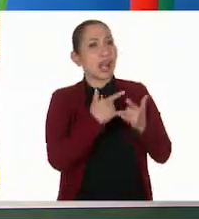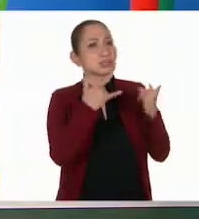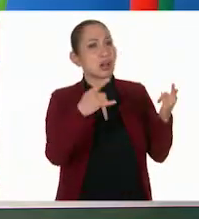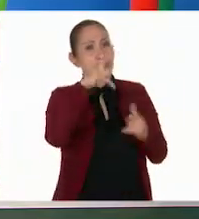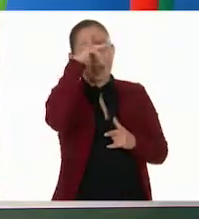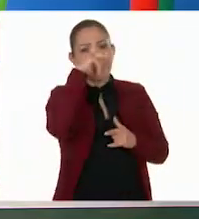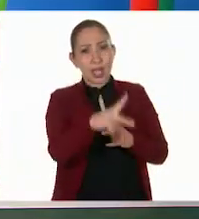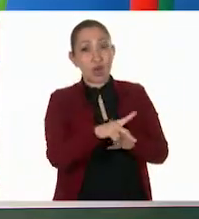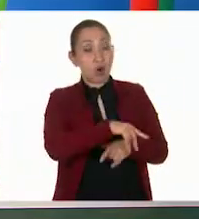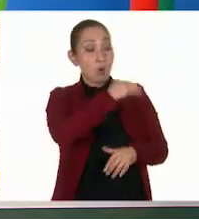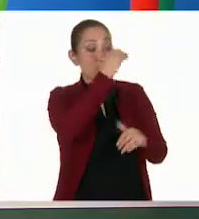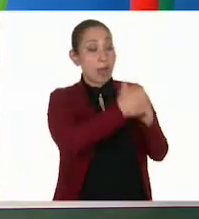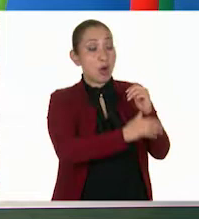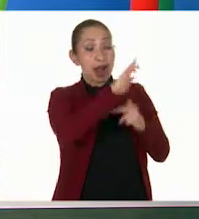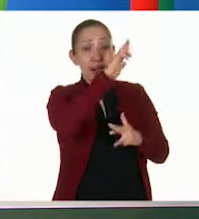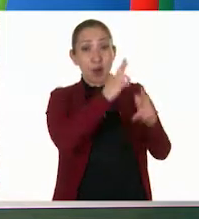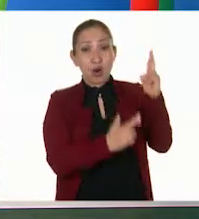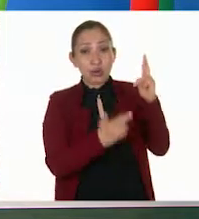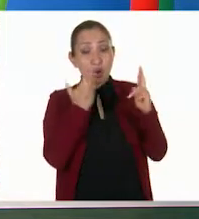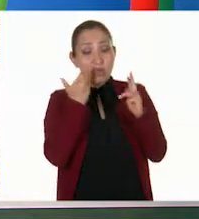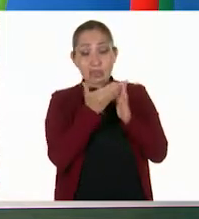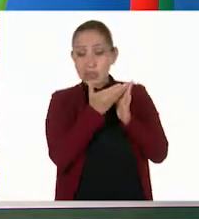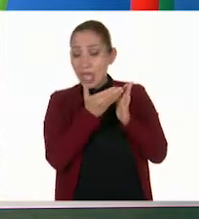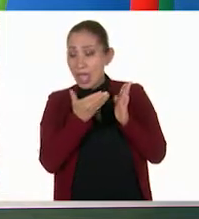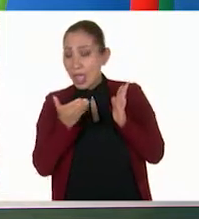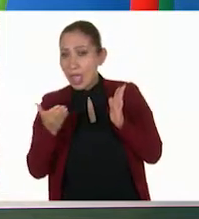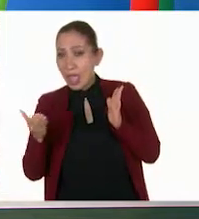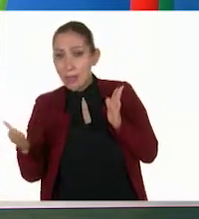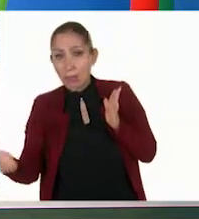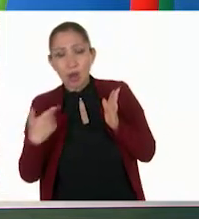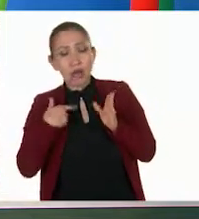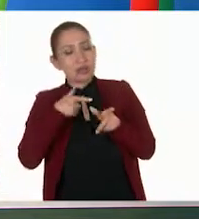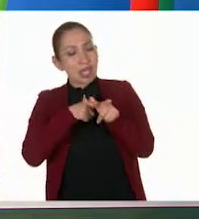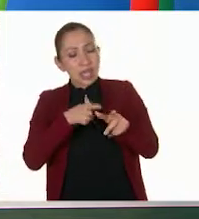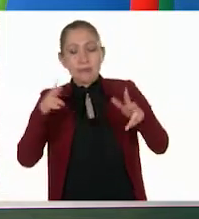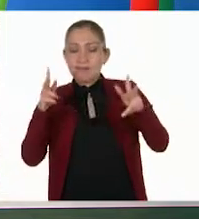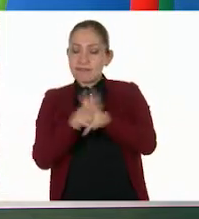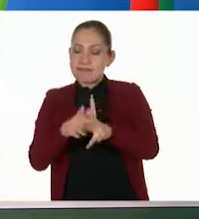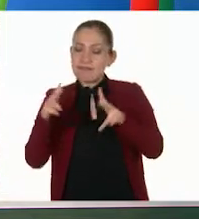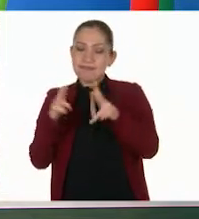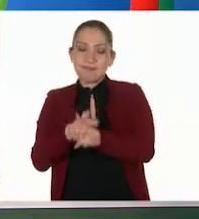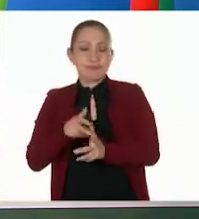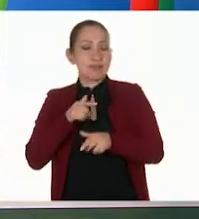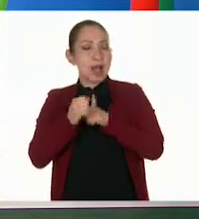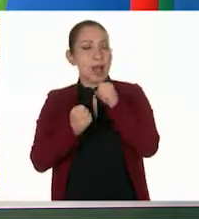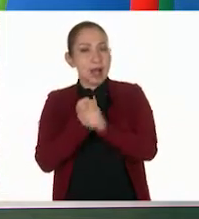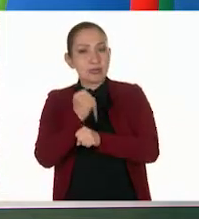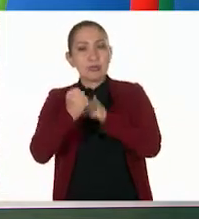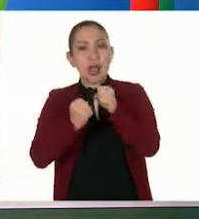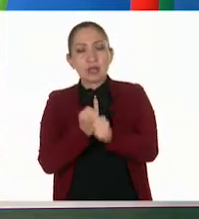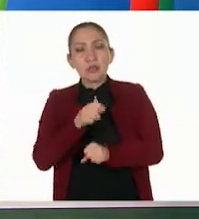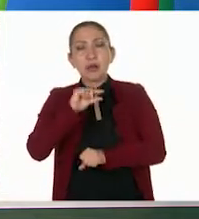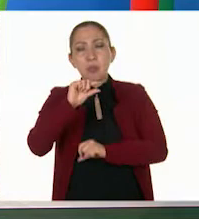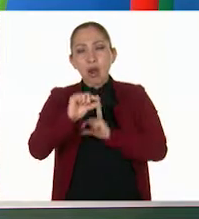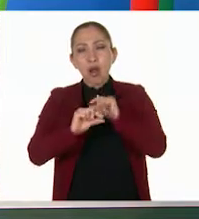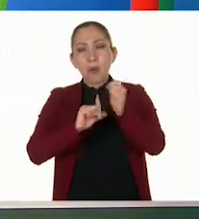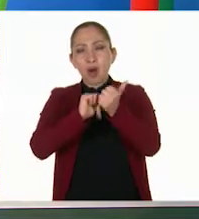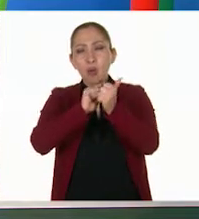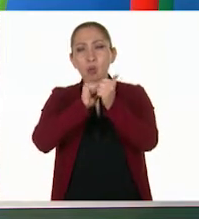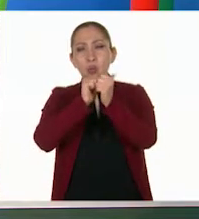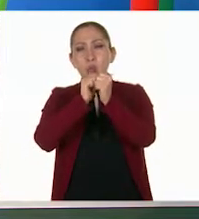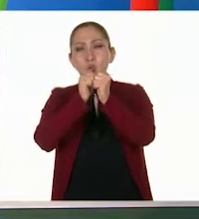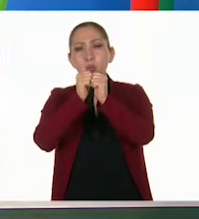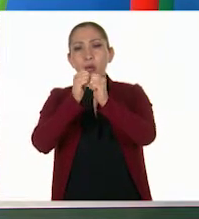México posrevolucionario nos habla de una época en la que no dejó de oler a pólvora por muchos años, aunque poco a poco